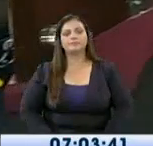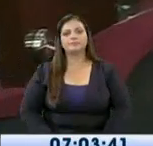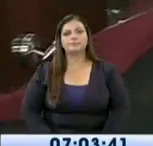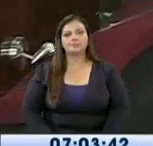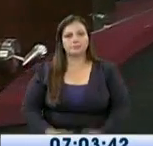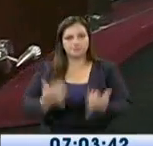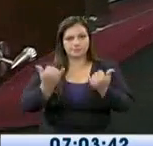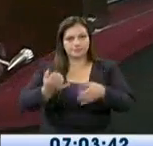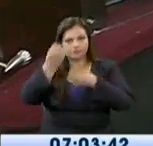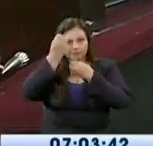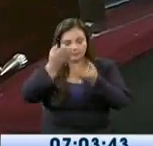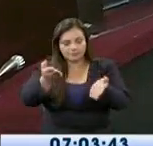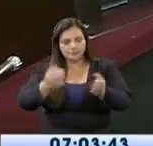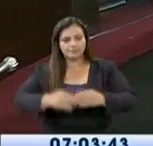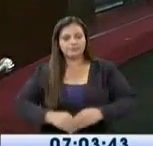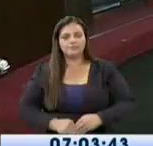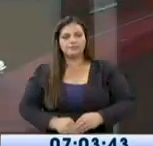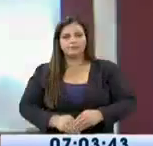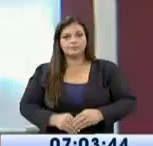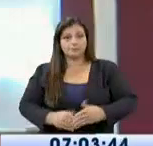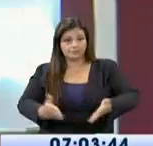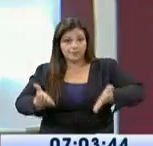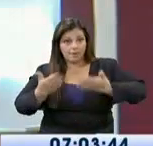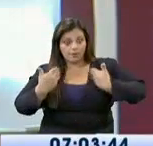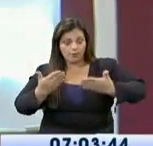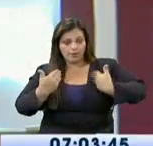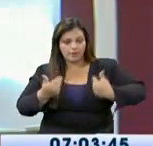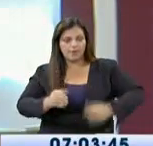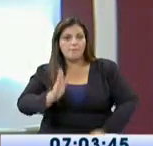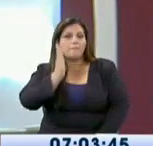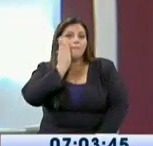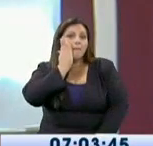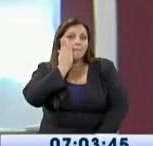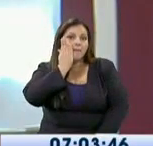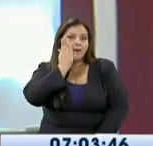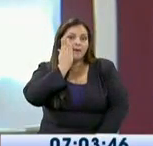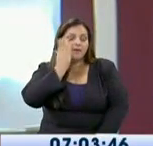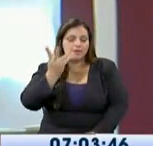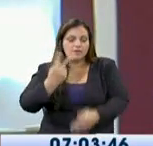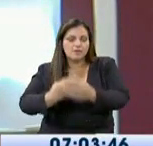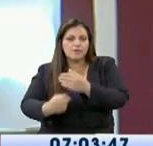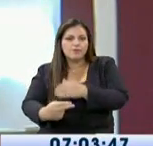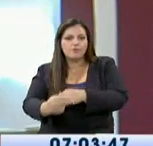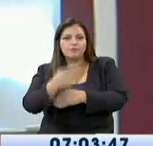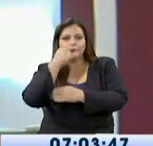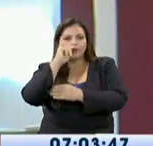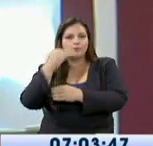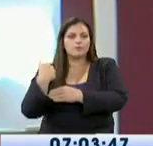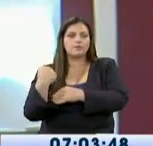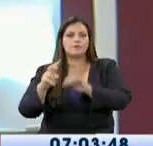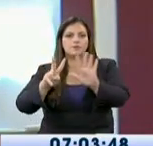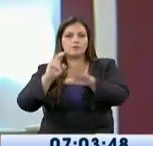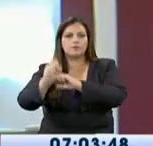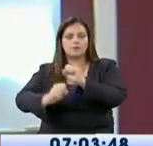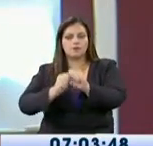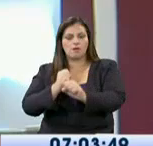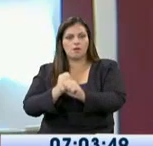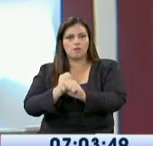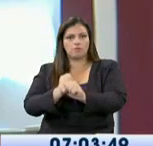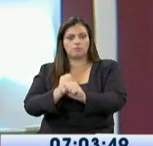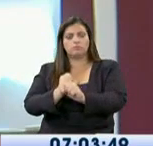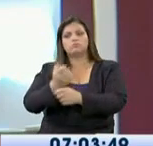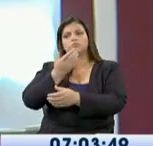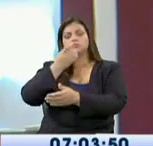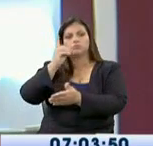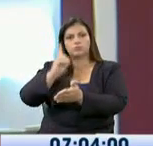Ahora les informamos que en Guayaquil, la madre de un menor de apenas 7 años de edad denunció que su hijo fue violado por